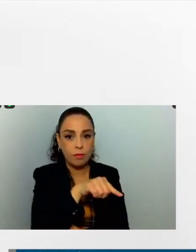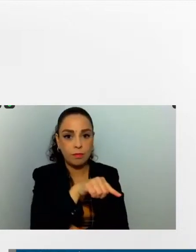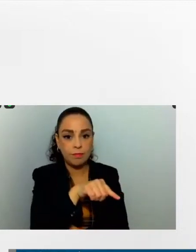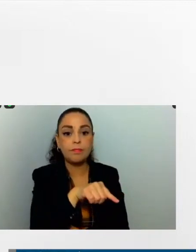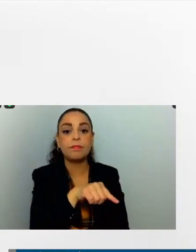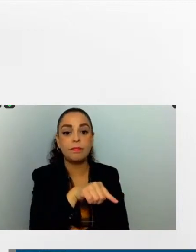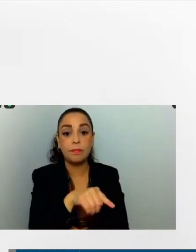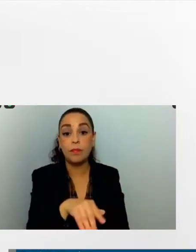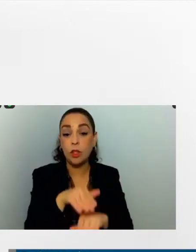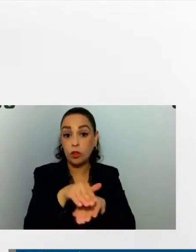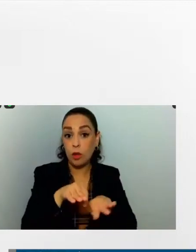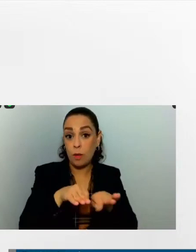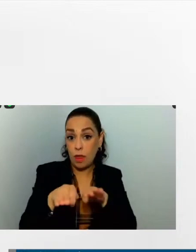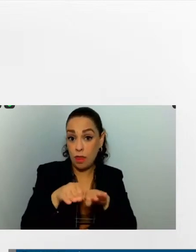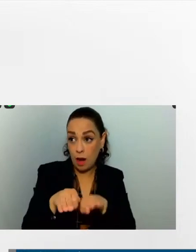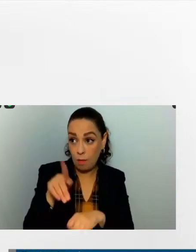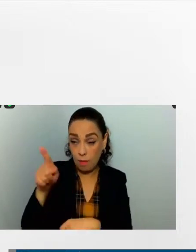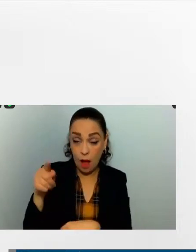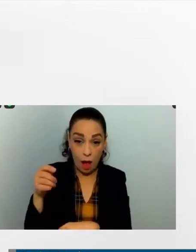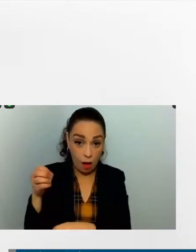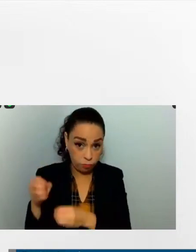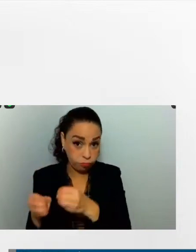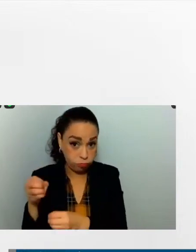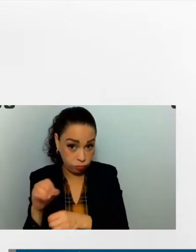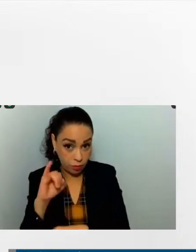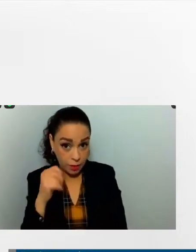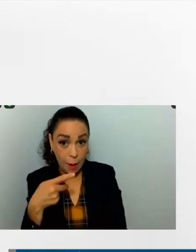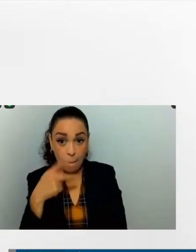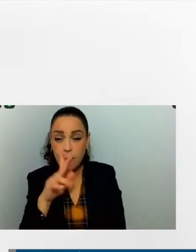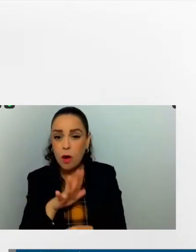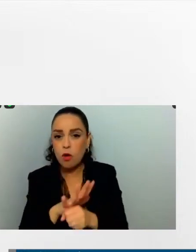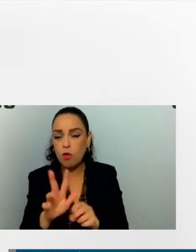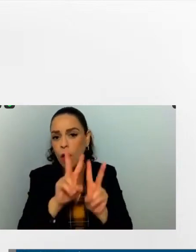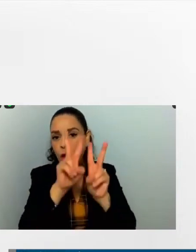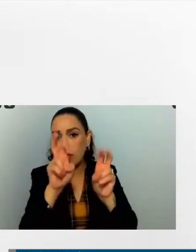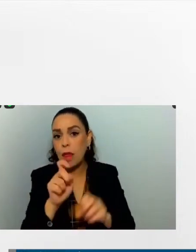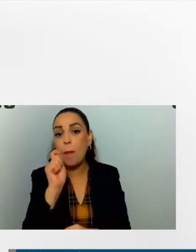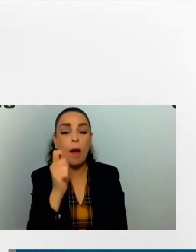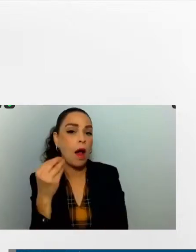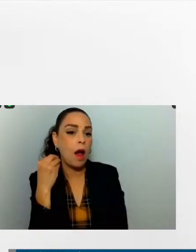labor jurisdiccional, pero desde cualquier ámbito del derecho que lo veamos es interesante.